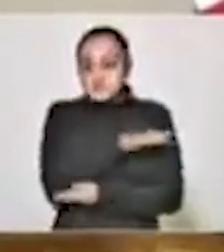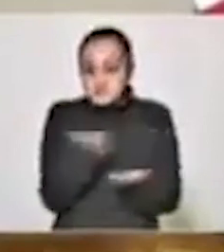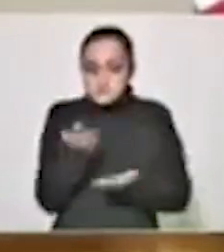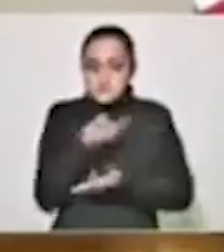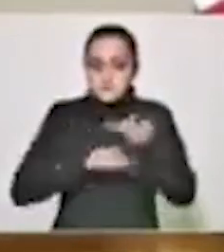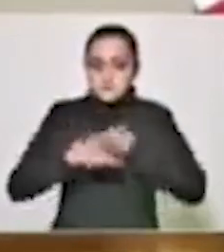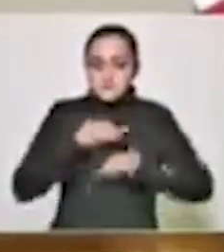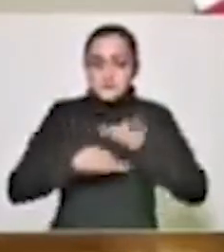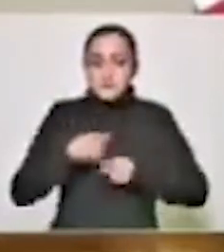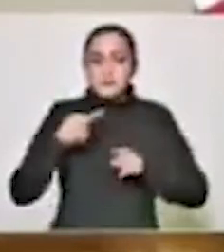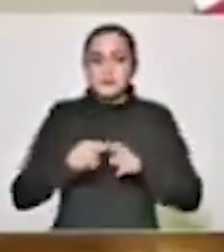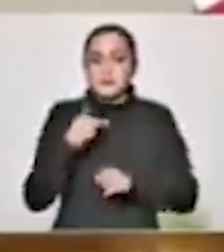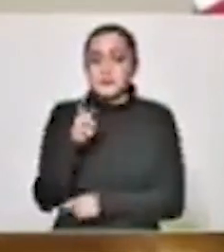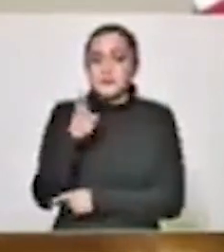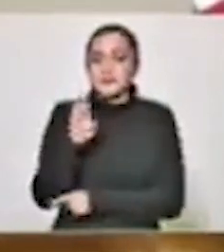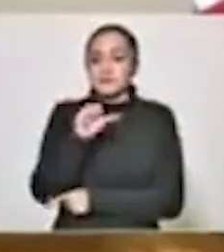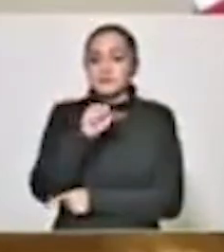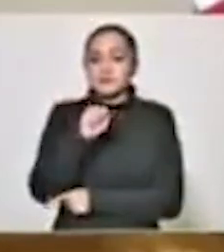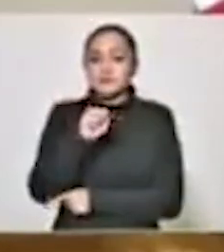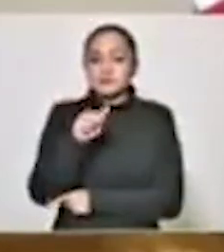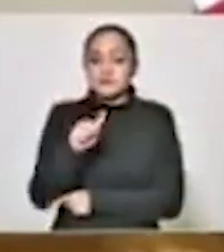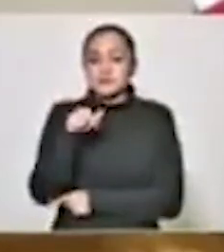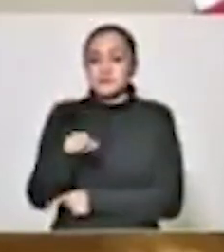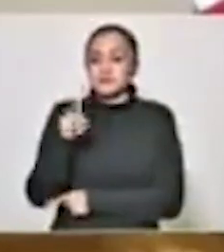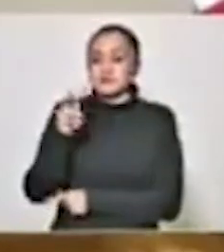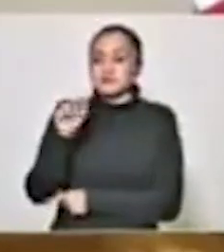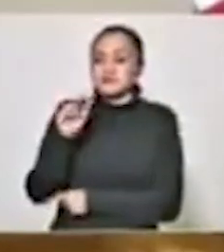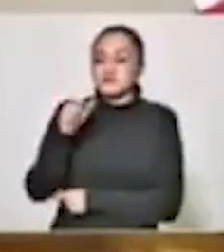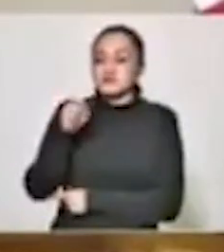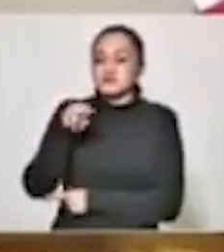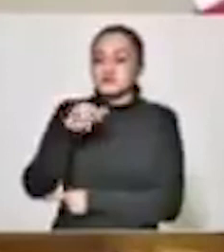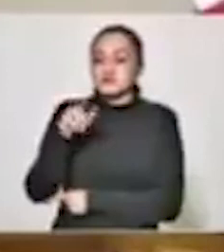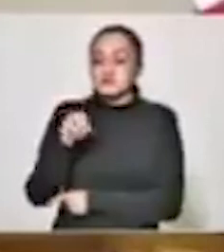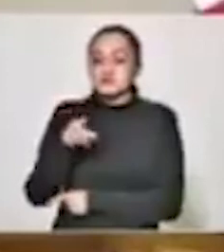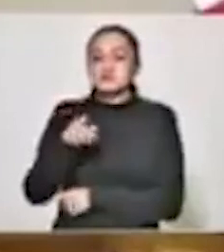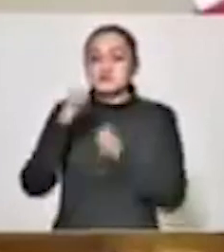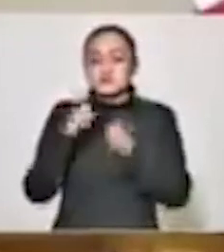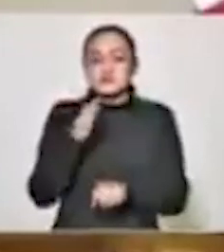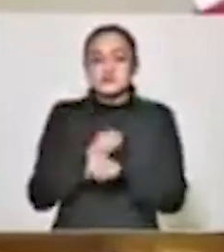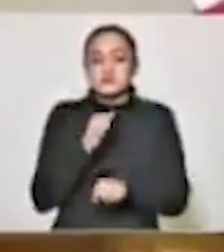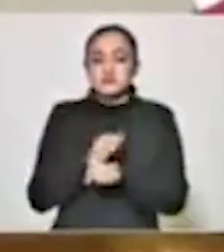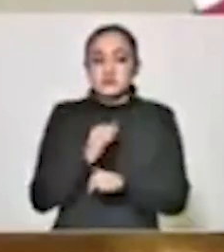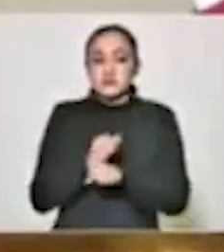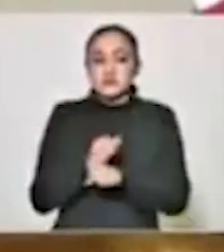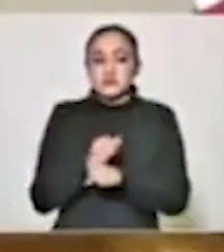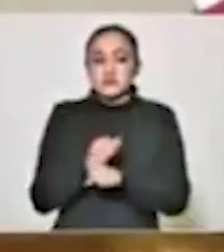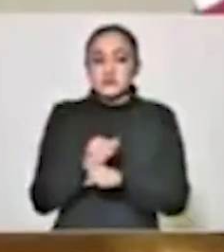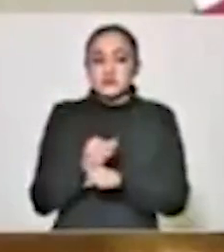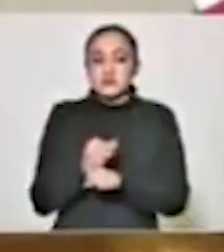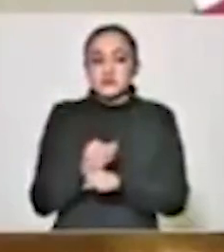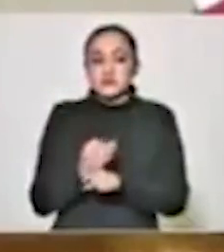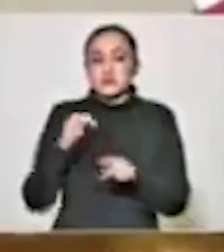anunciar que la presa de Valsequillo está en un nivel